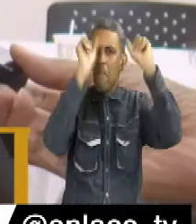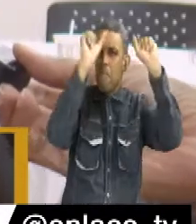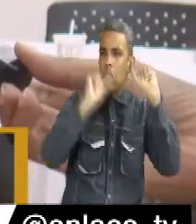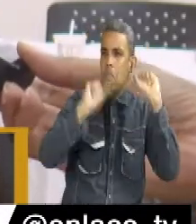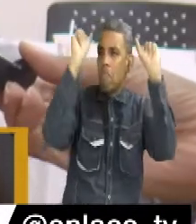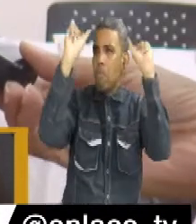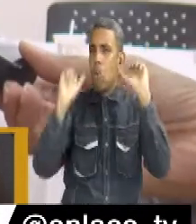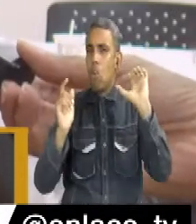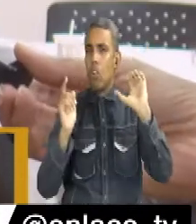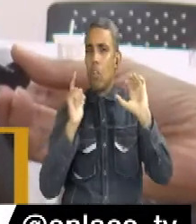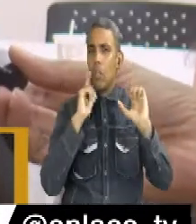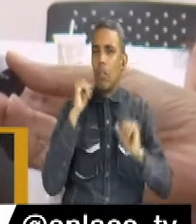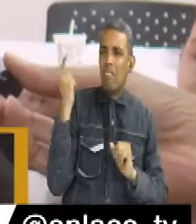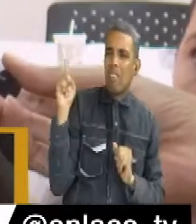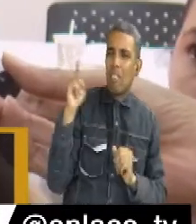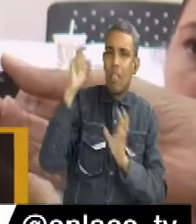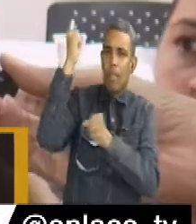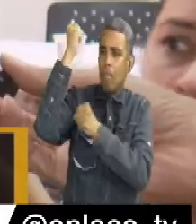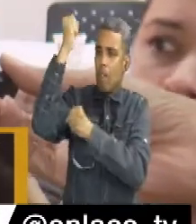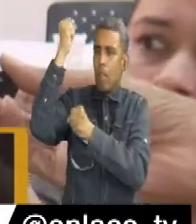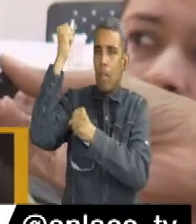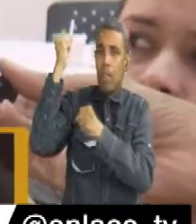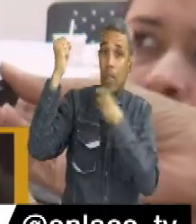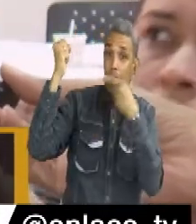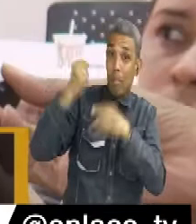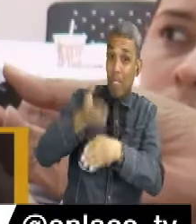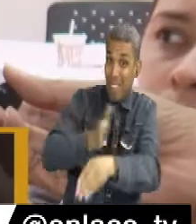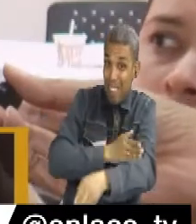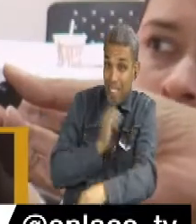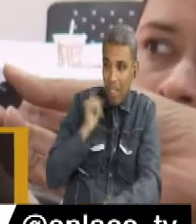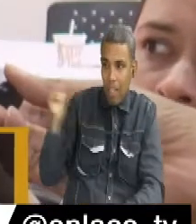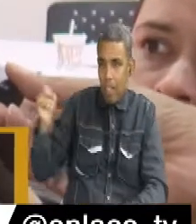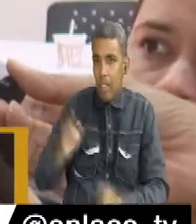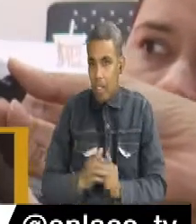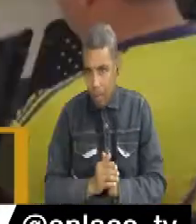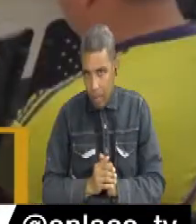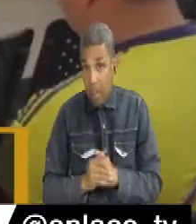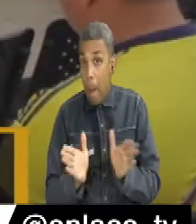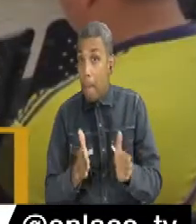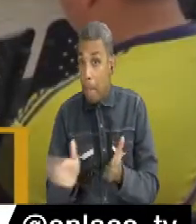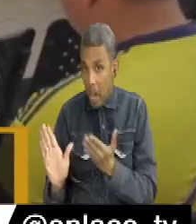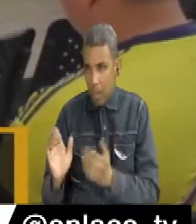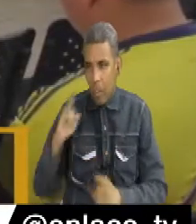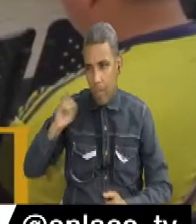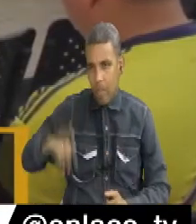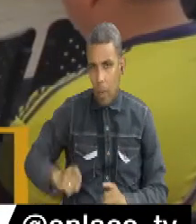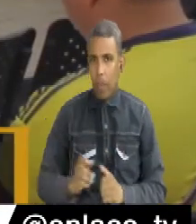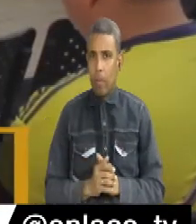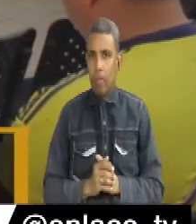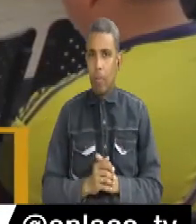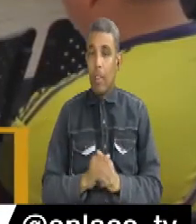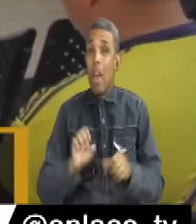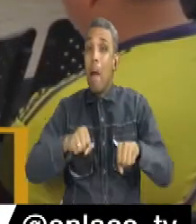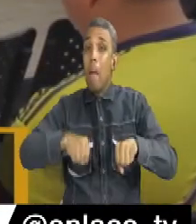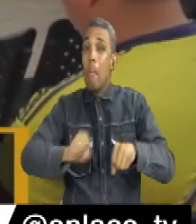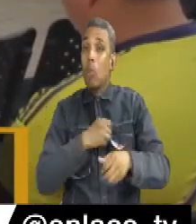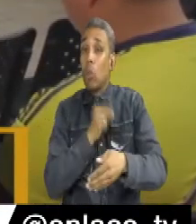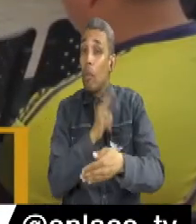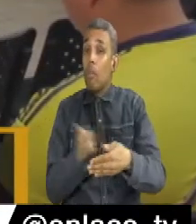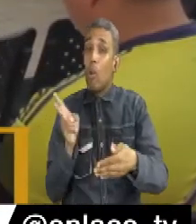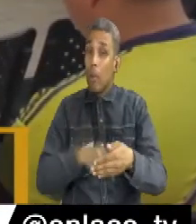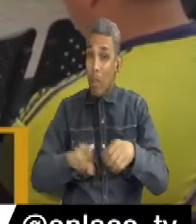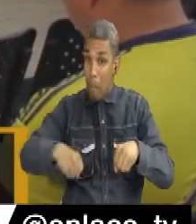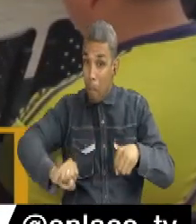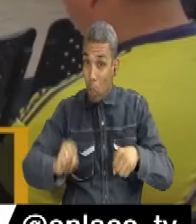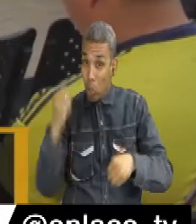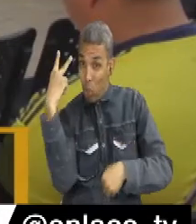la que se va a instalar la publicidad o propaganda cuente con el permiso otorgado por la oficina de planeación. Transitar con parrillero también estará prohibido para la